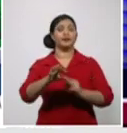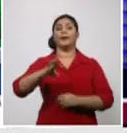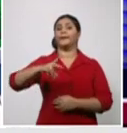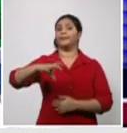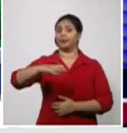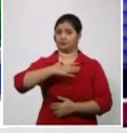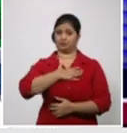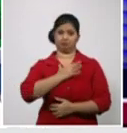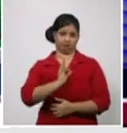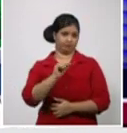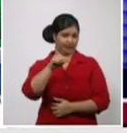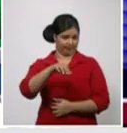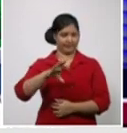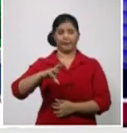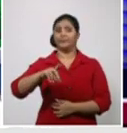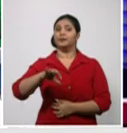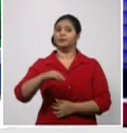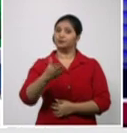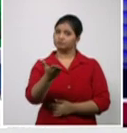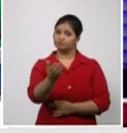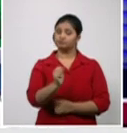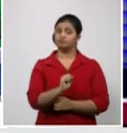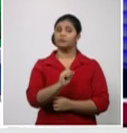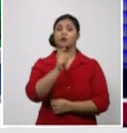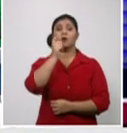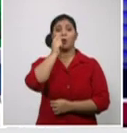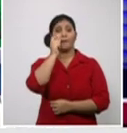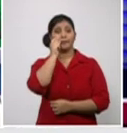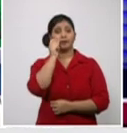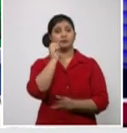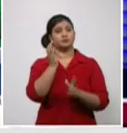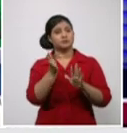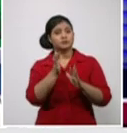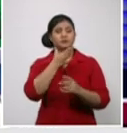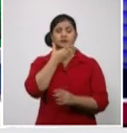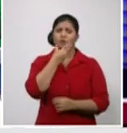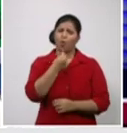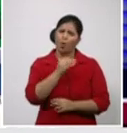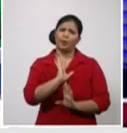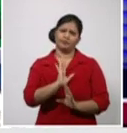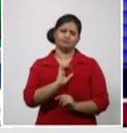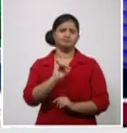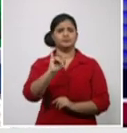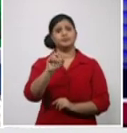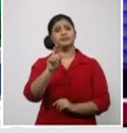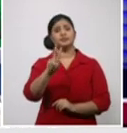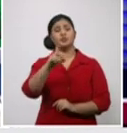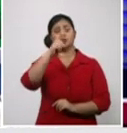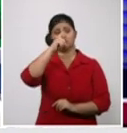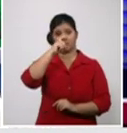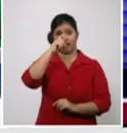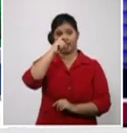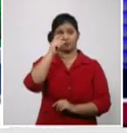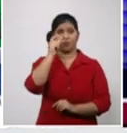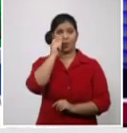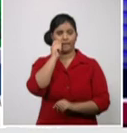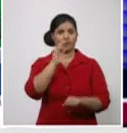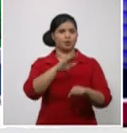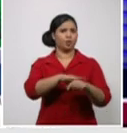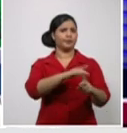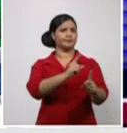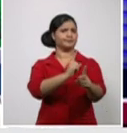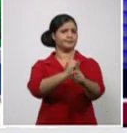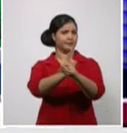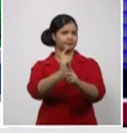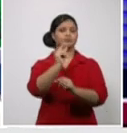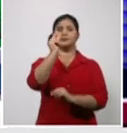Río, un hombre relativamente joven, 62 años de edad, también contacto de un caso positivo